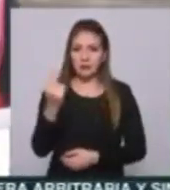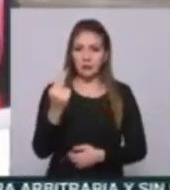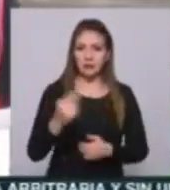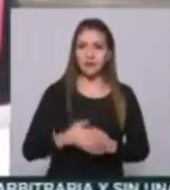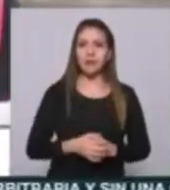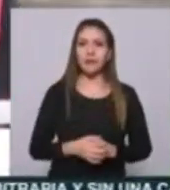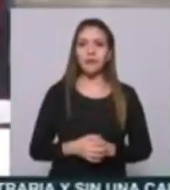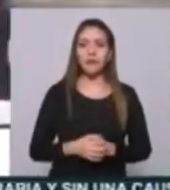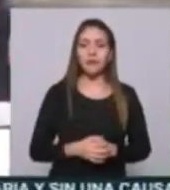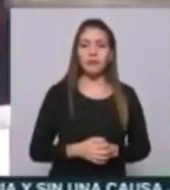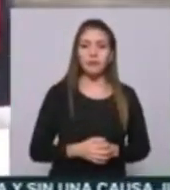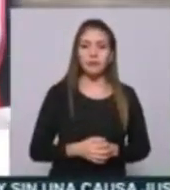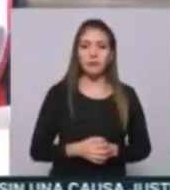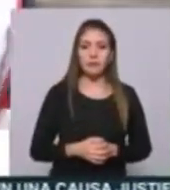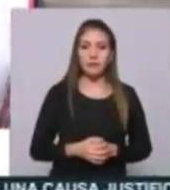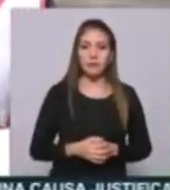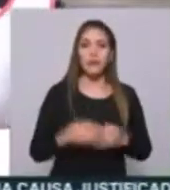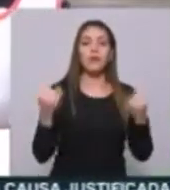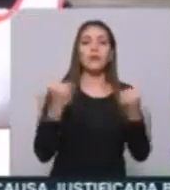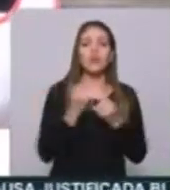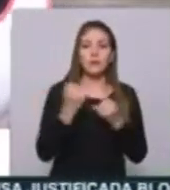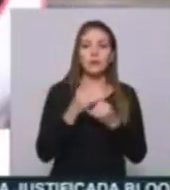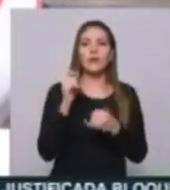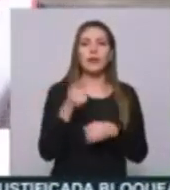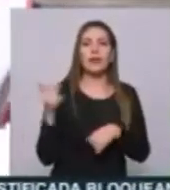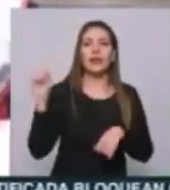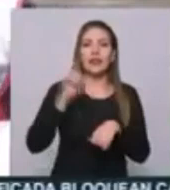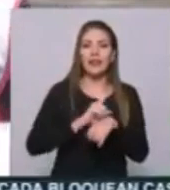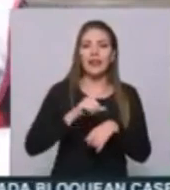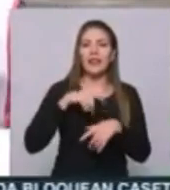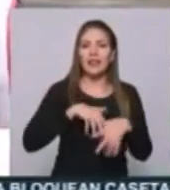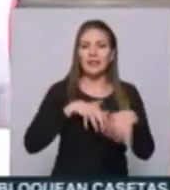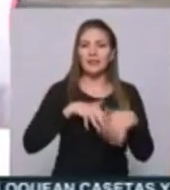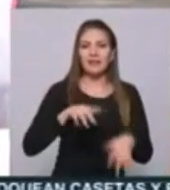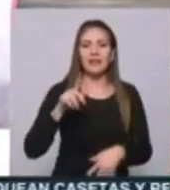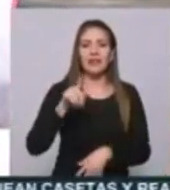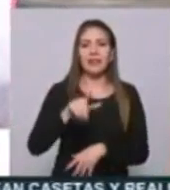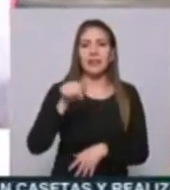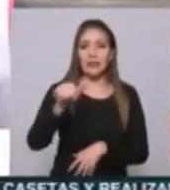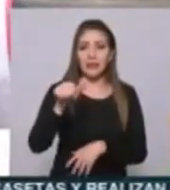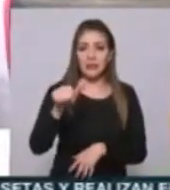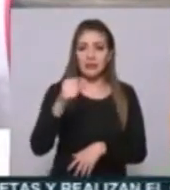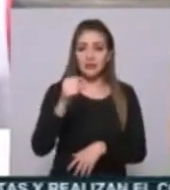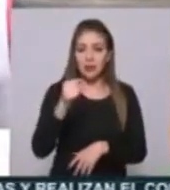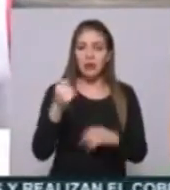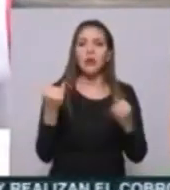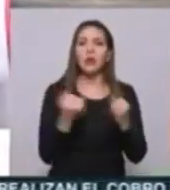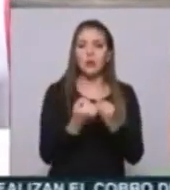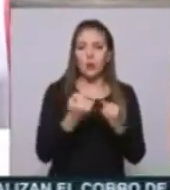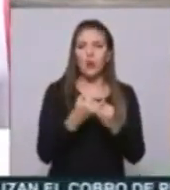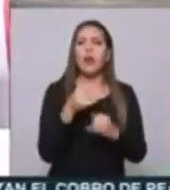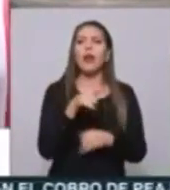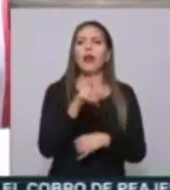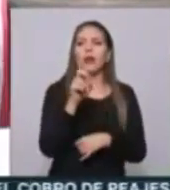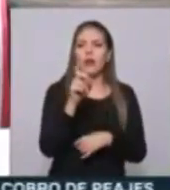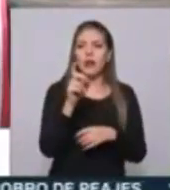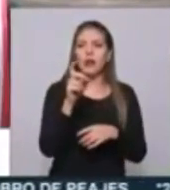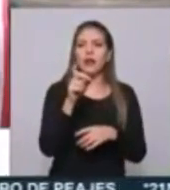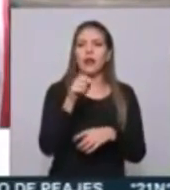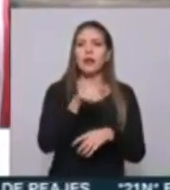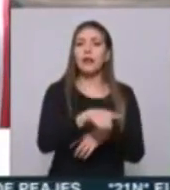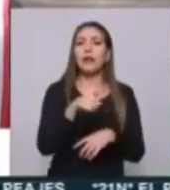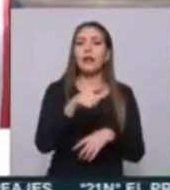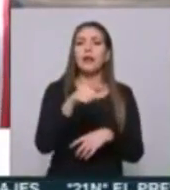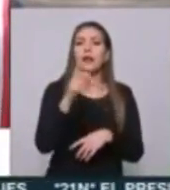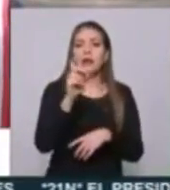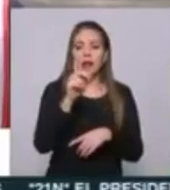desfile nosotros vamos a contar con 30 paramédicos que van a estar distribuidos a lo largo del recorrido del desfile y 10